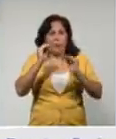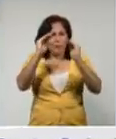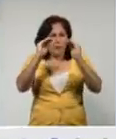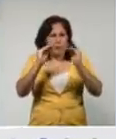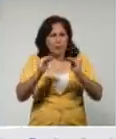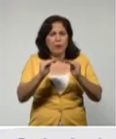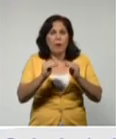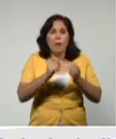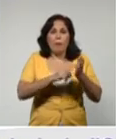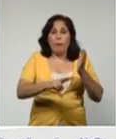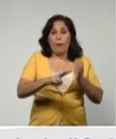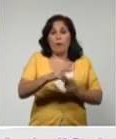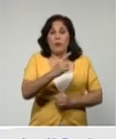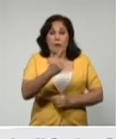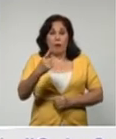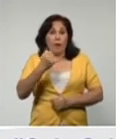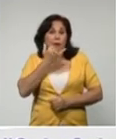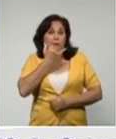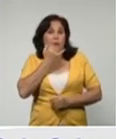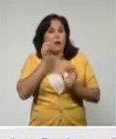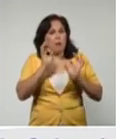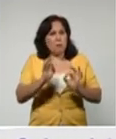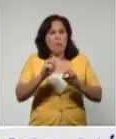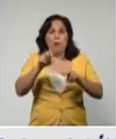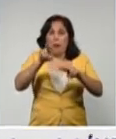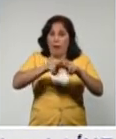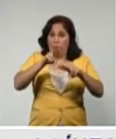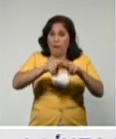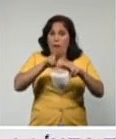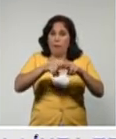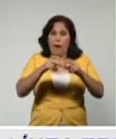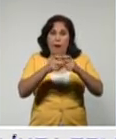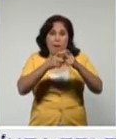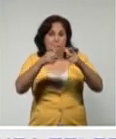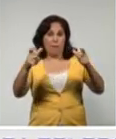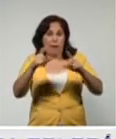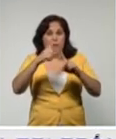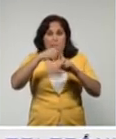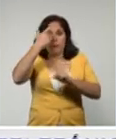territorio, pues se mantiene La Habana con la mayor tasa,